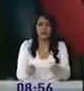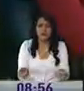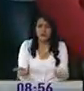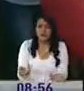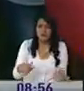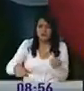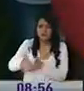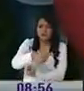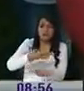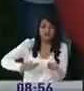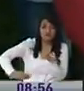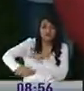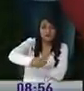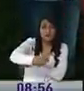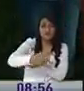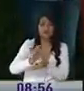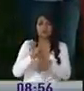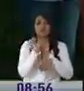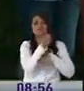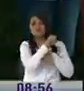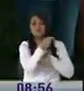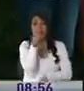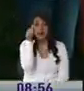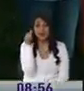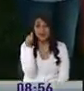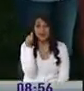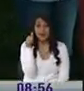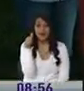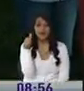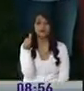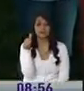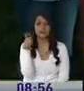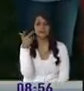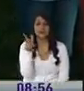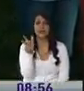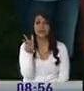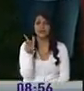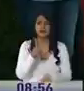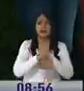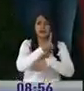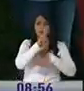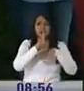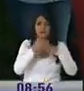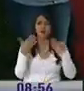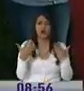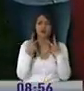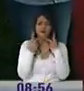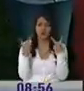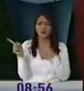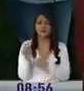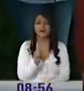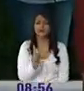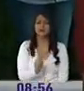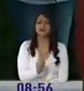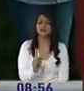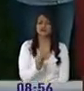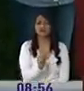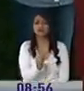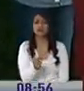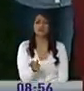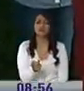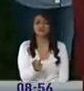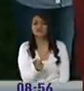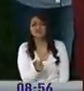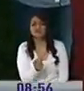visto esa indiferencia ayer mismo vino acá el director de Obras Públicas todo que creo le dio un poco de